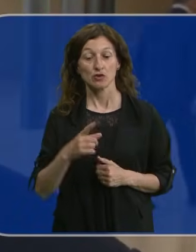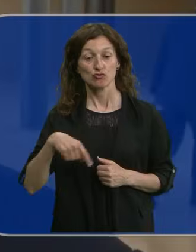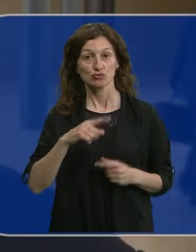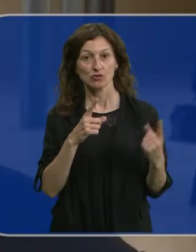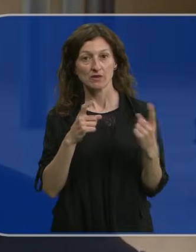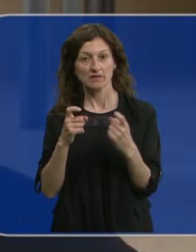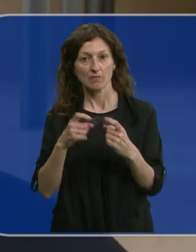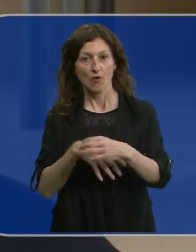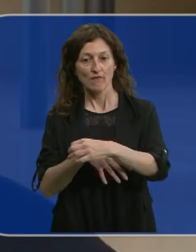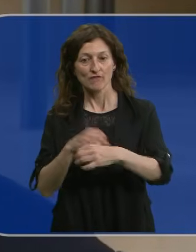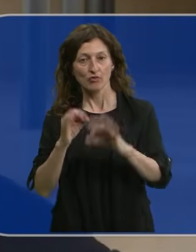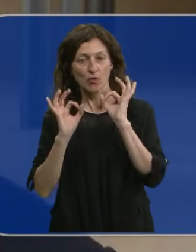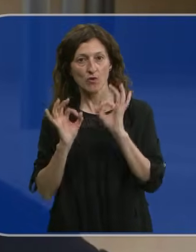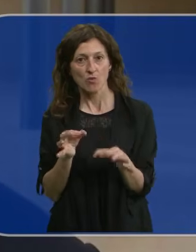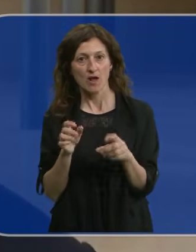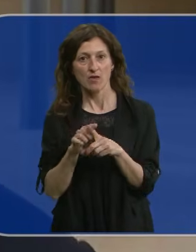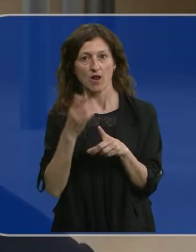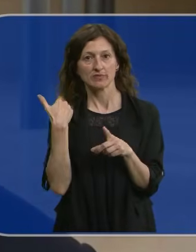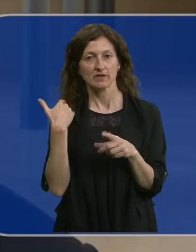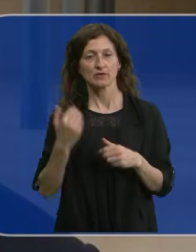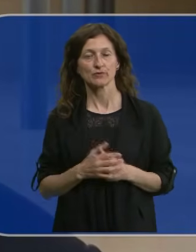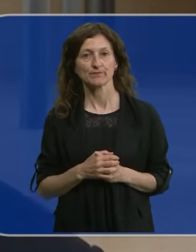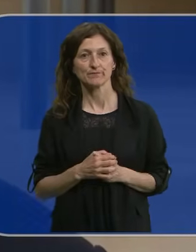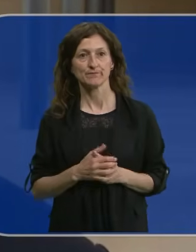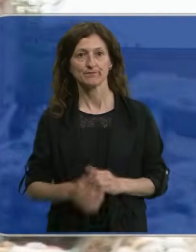necesitamos los mismos fondos, al menos que en el periodo anterior.